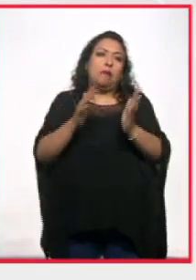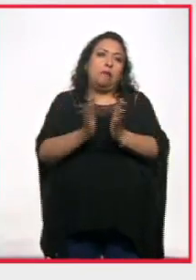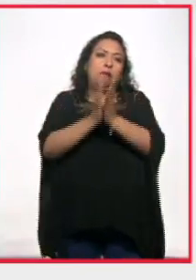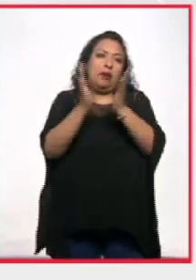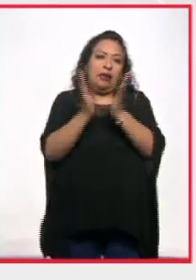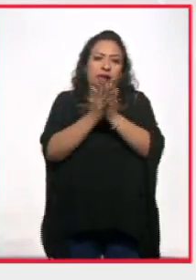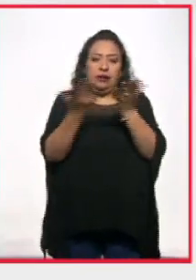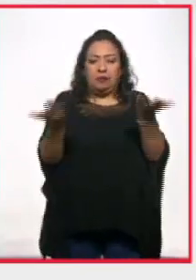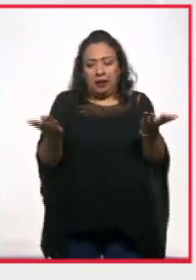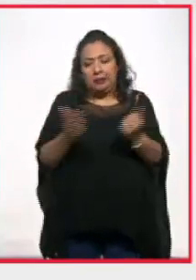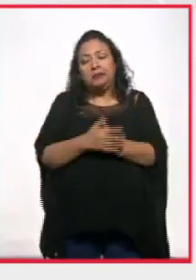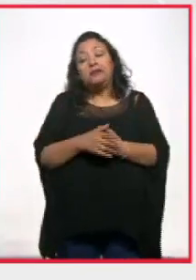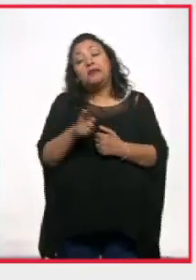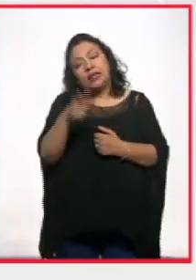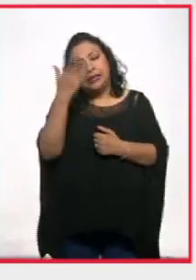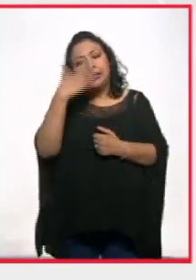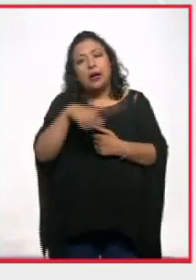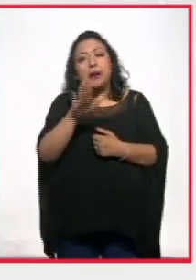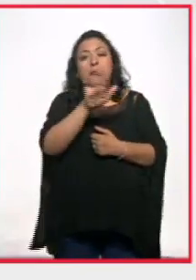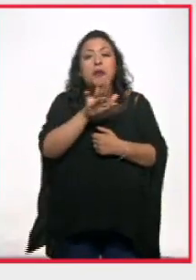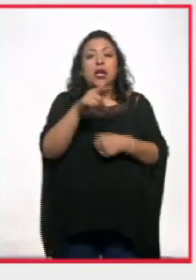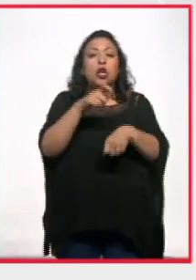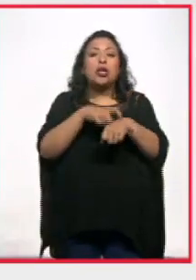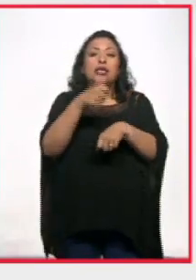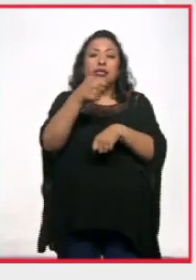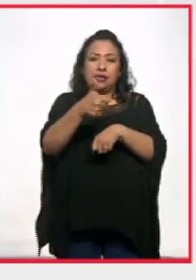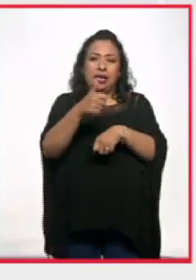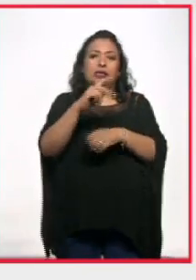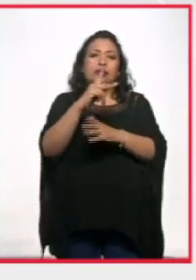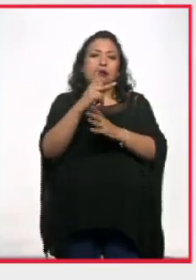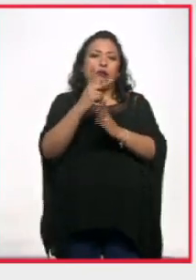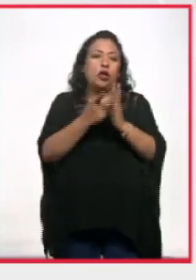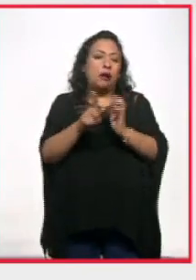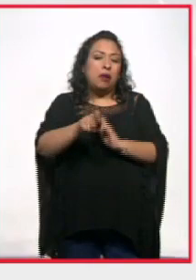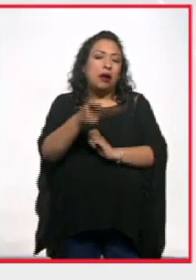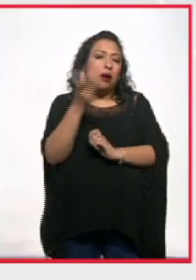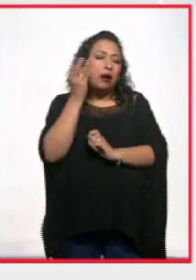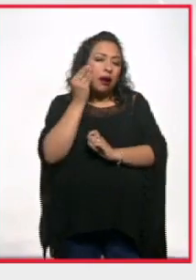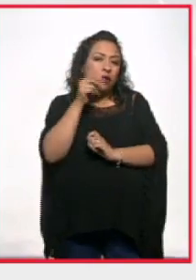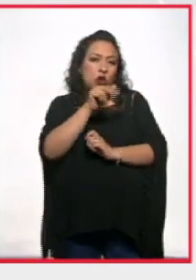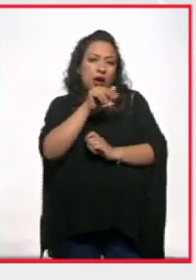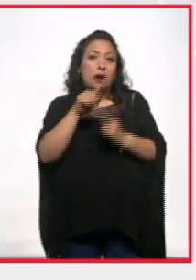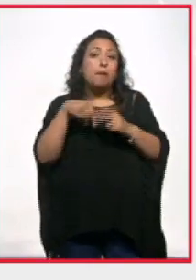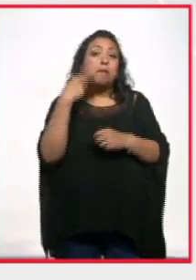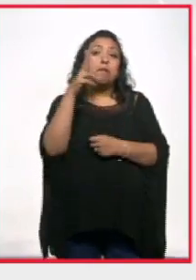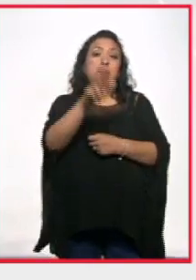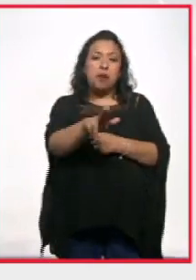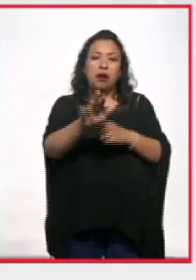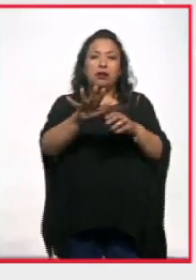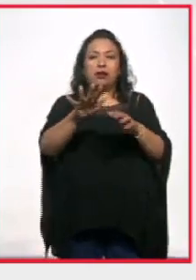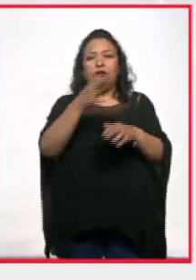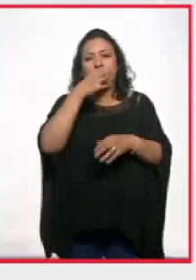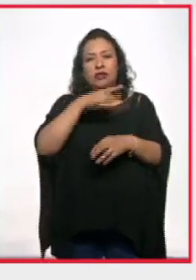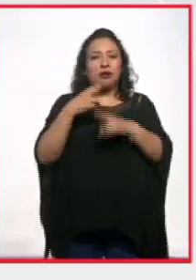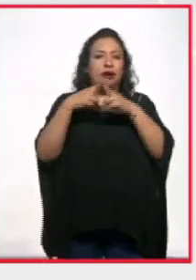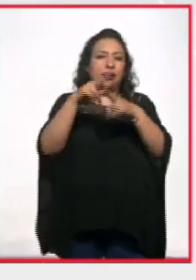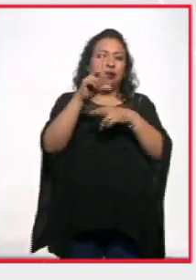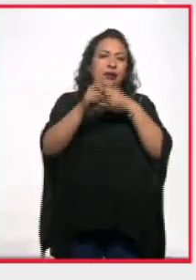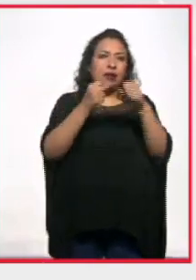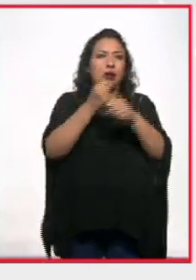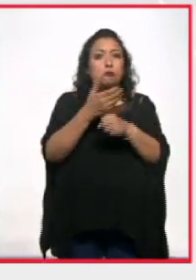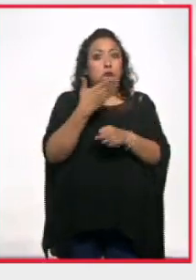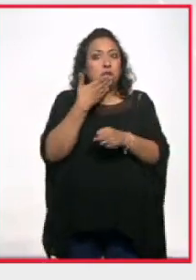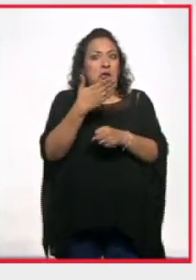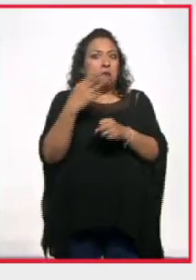en eso, ¿sí? Entonces, ya lo saben, los miércoles a las 6, el programa de Ana. Y el martes próximo a las 8, la celebración de 30 años muy